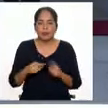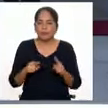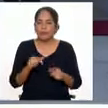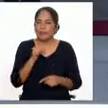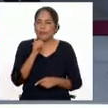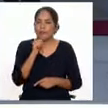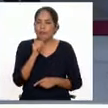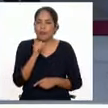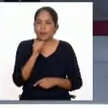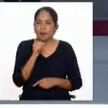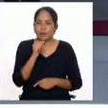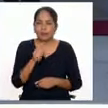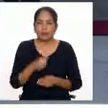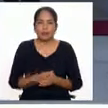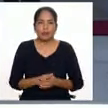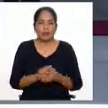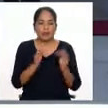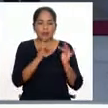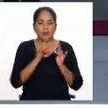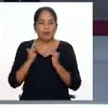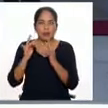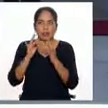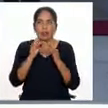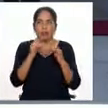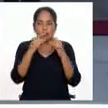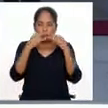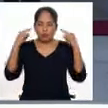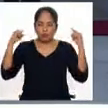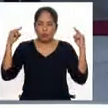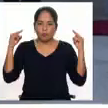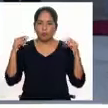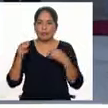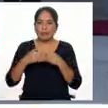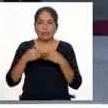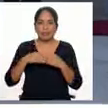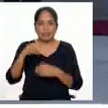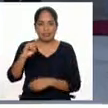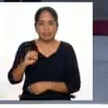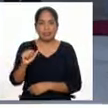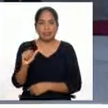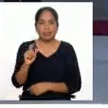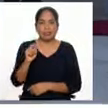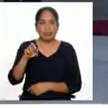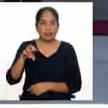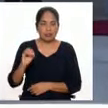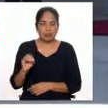la interconexión eléctrica a la red nacional. Acá cerquita de Satipo está y nosotros.